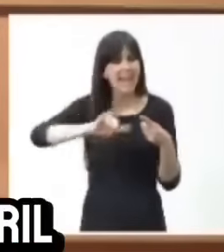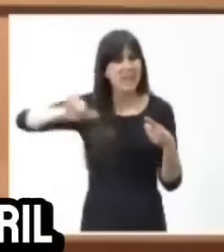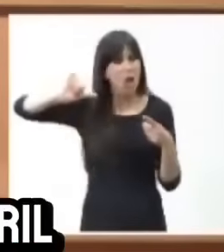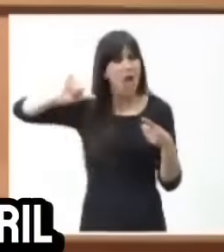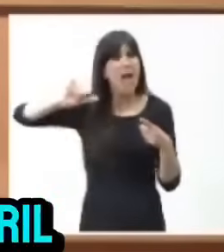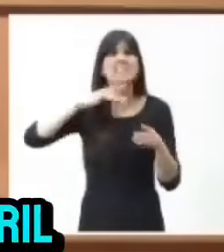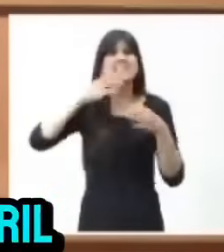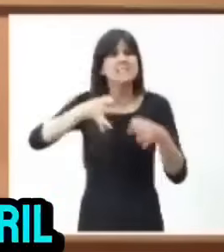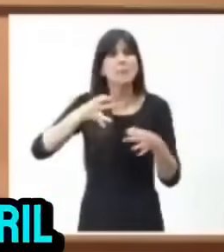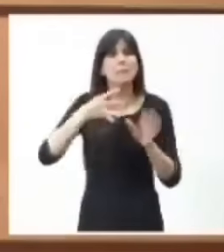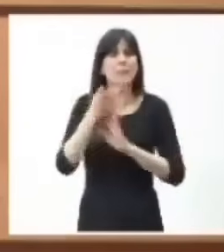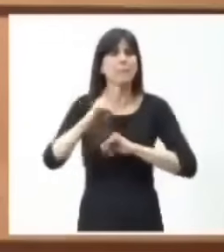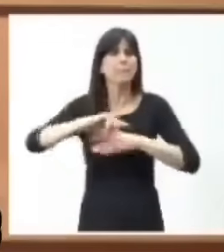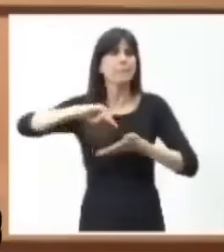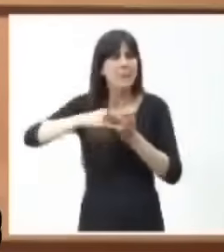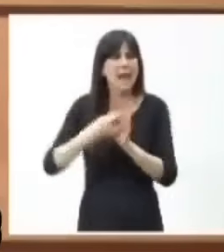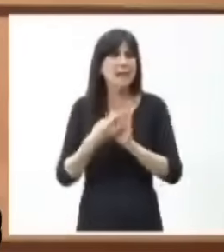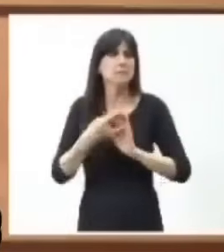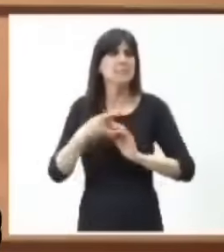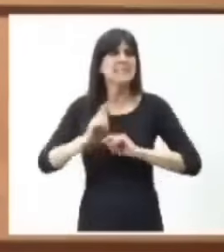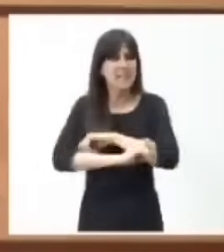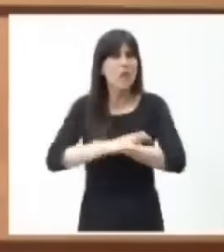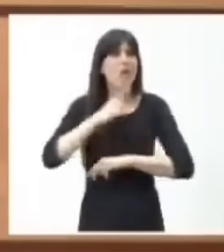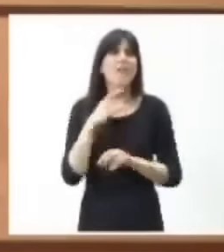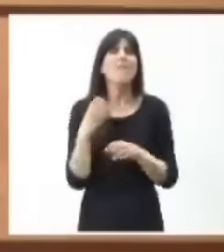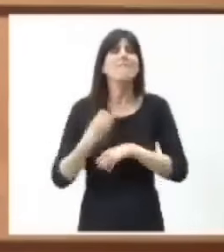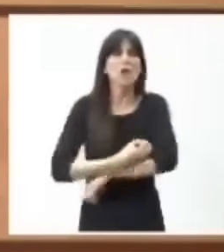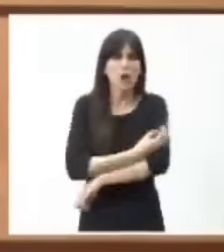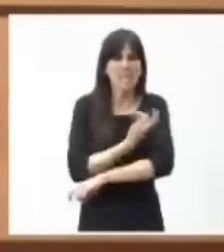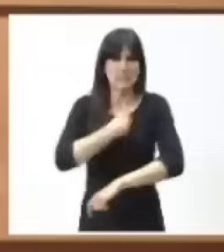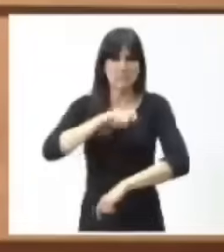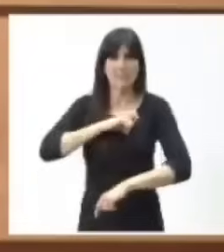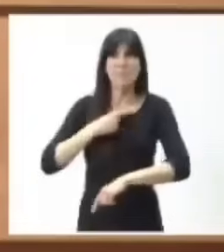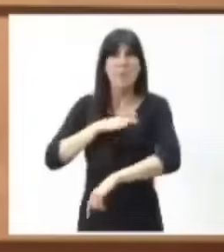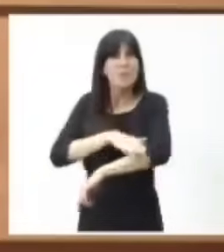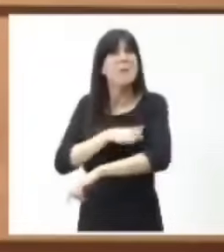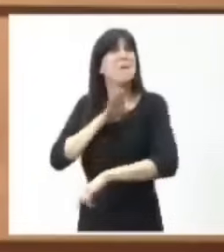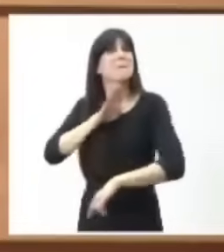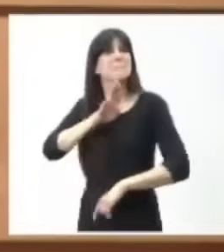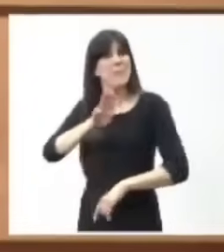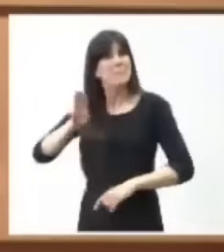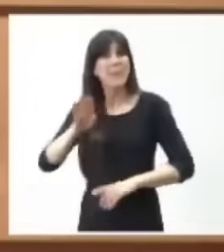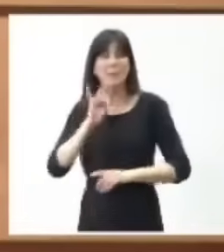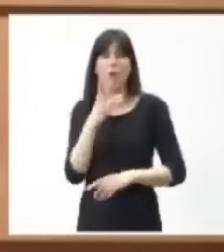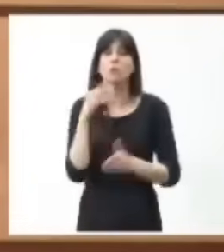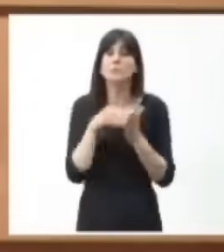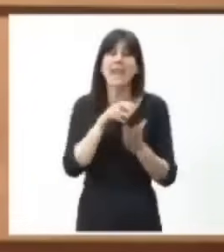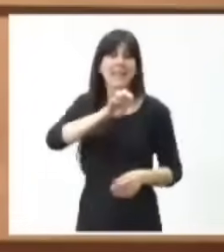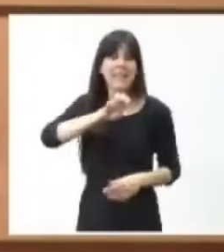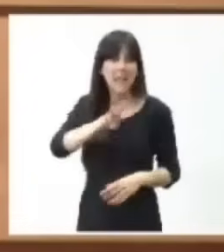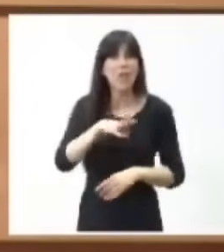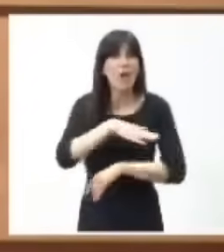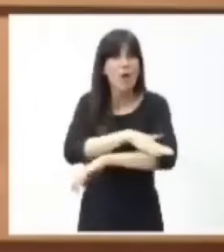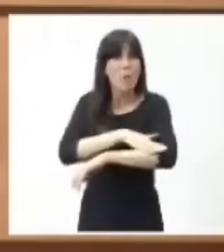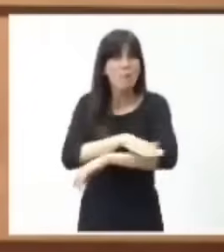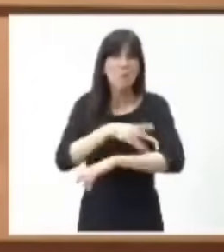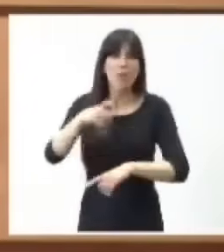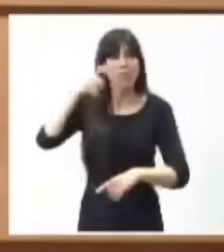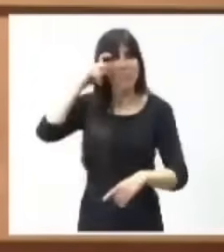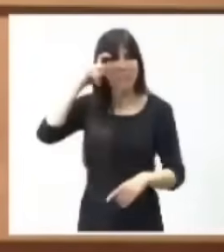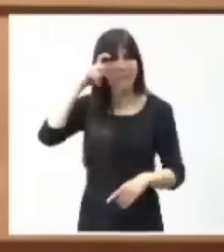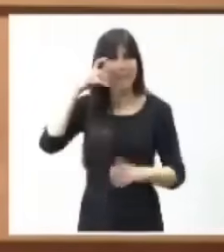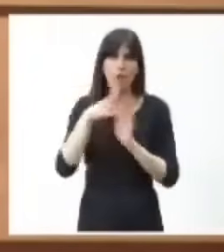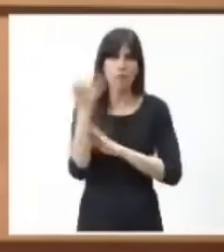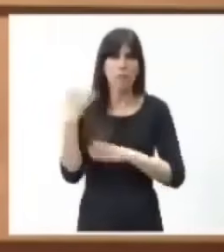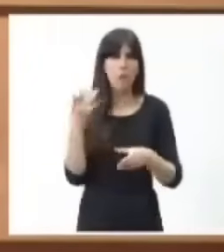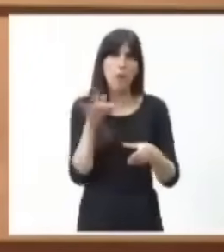planes estratégicos de ferrocarril de España durante los gobiernos del Partido Popular. Sin embargo, en el 2013, el gobierno de Zapatero nos